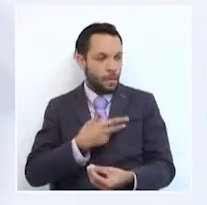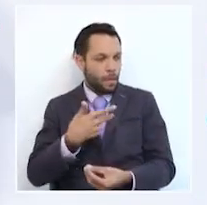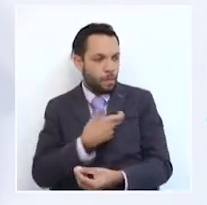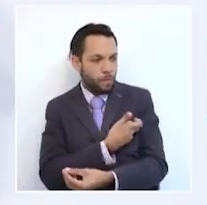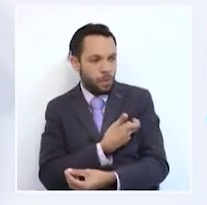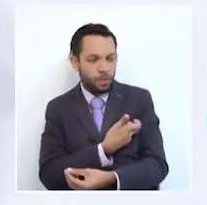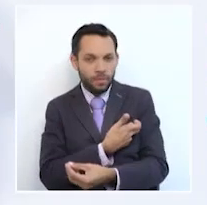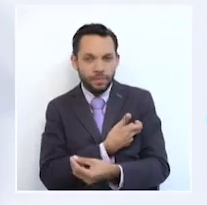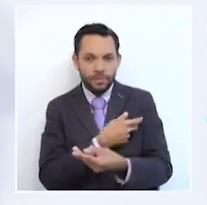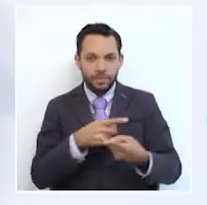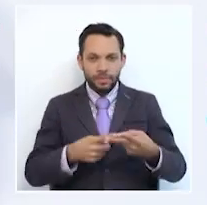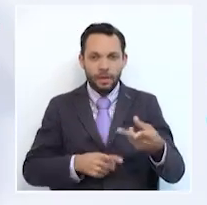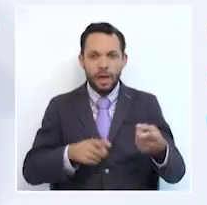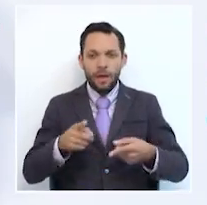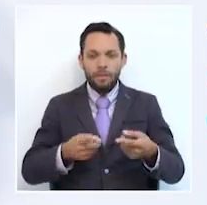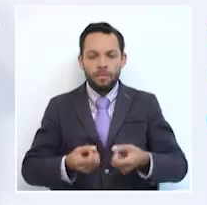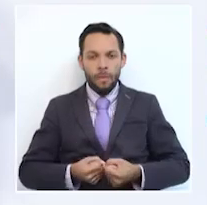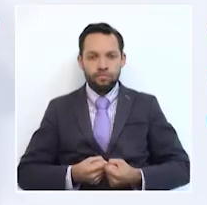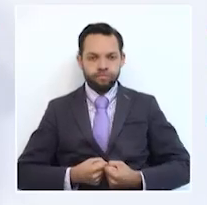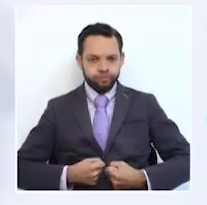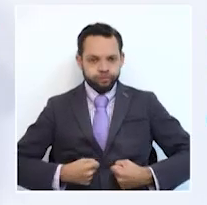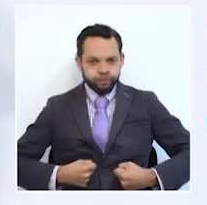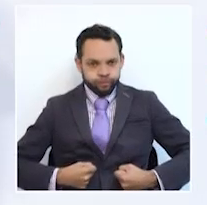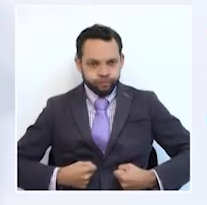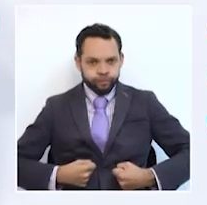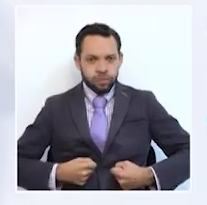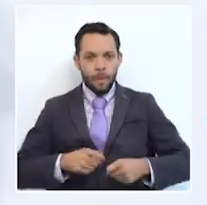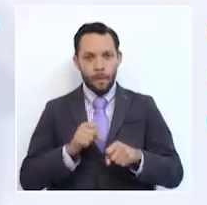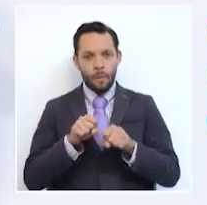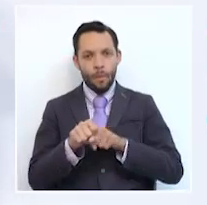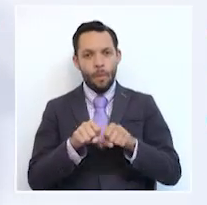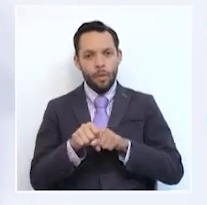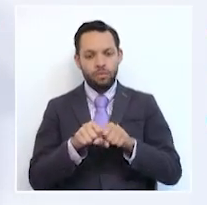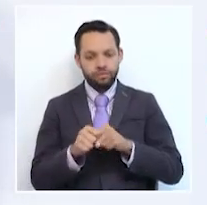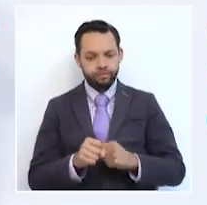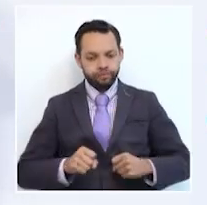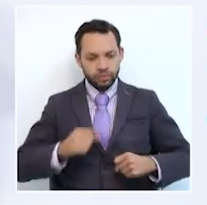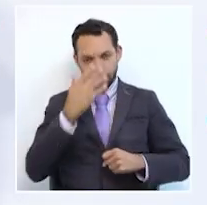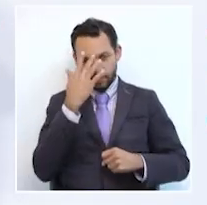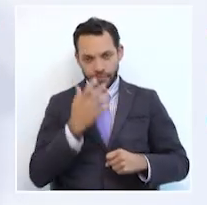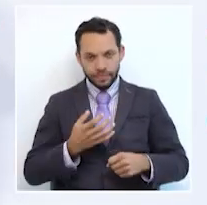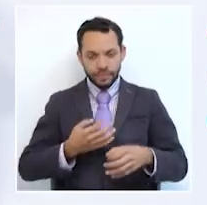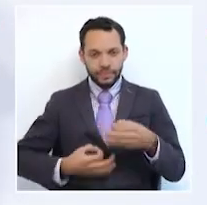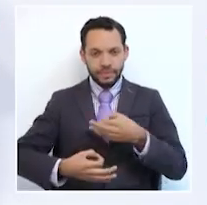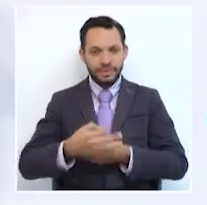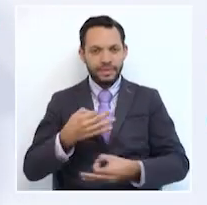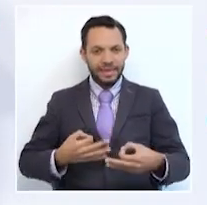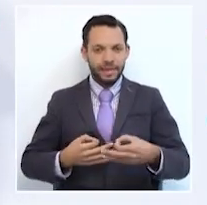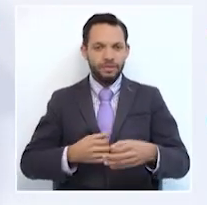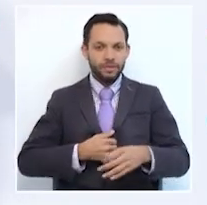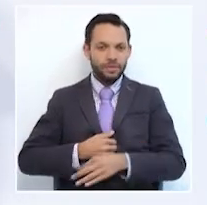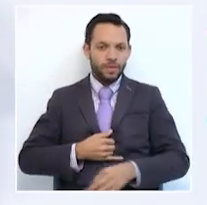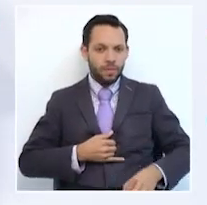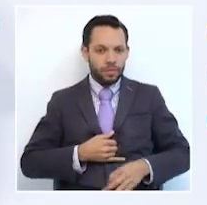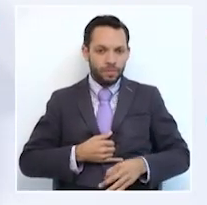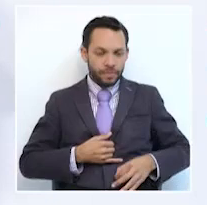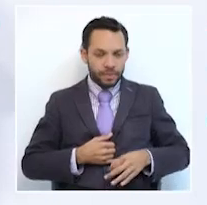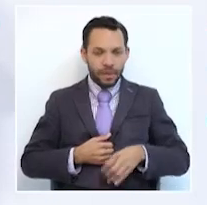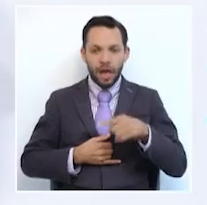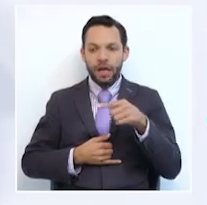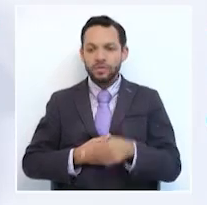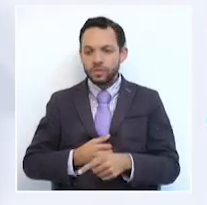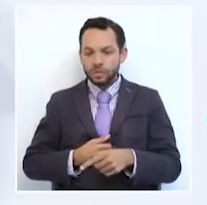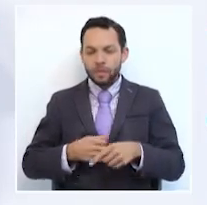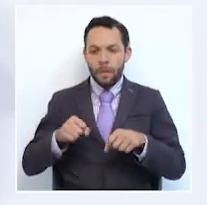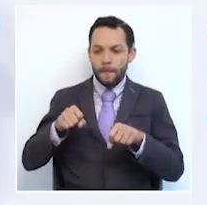aumentan el peso de los pollos saben por qué porque aumenta alteran la flora intestinal por ejemplo digo no es que el pollo